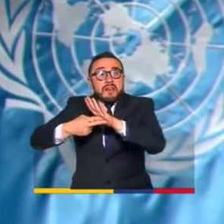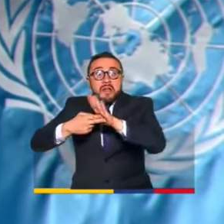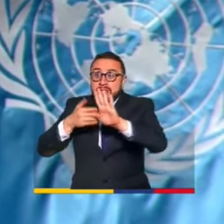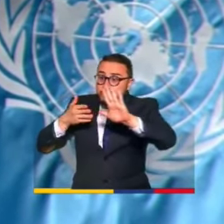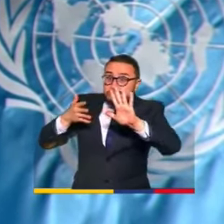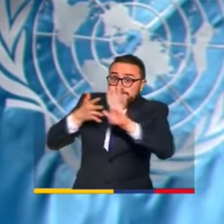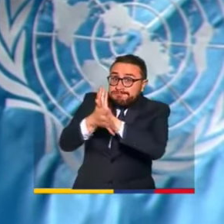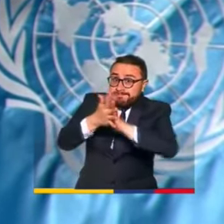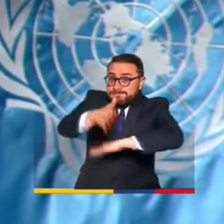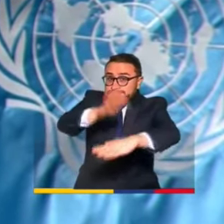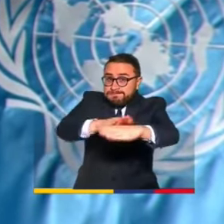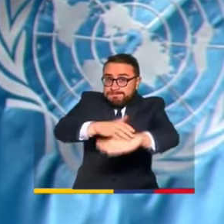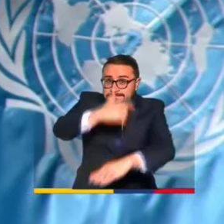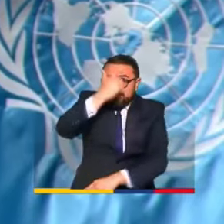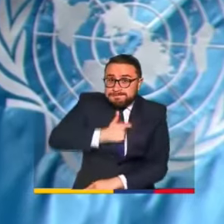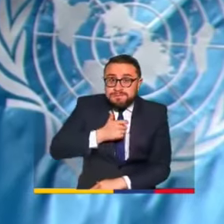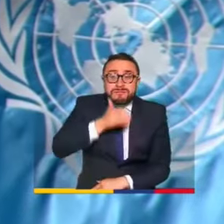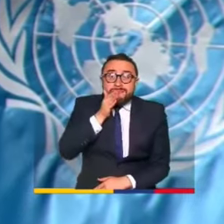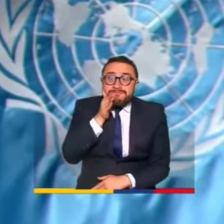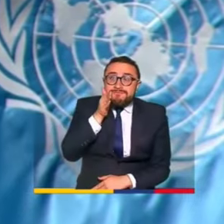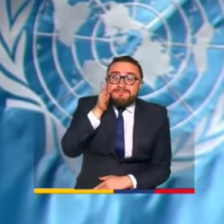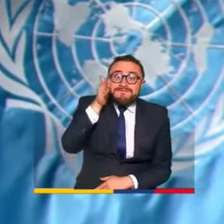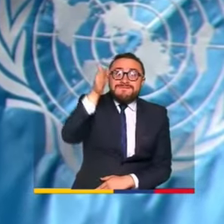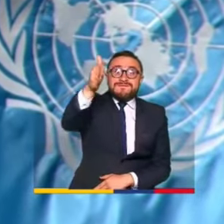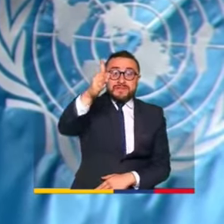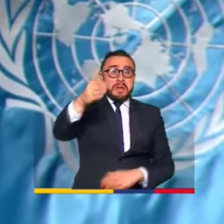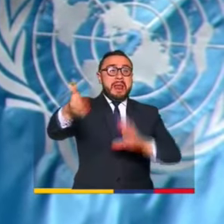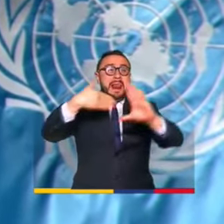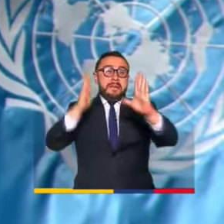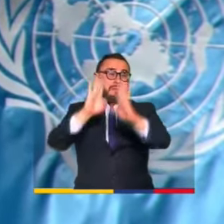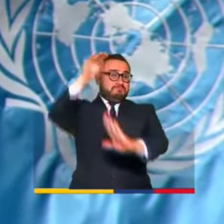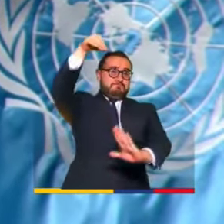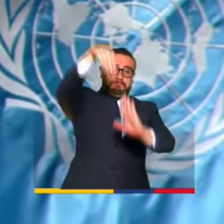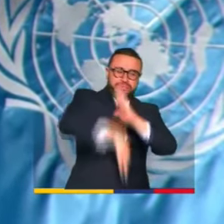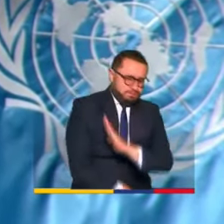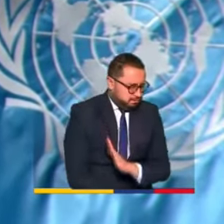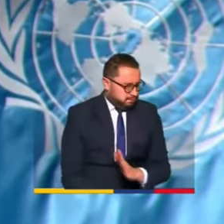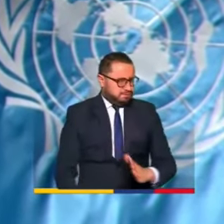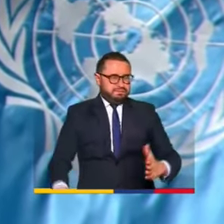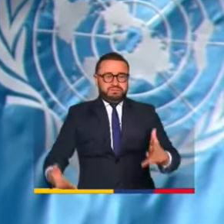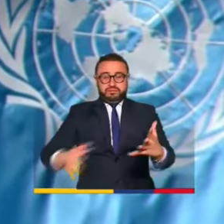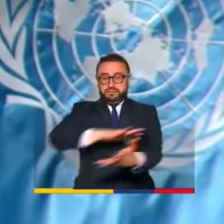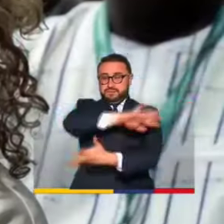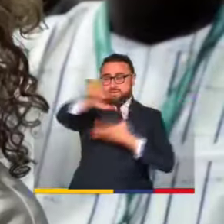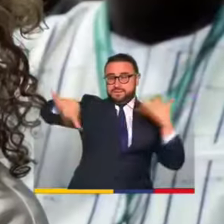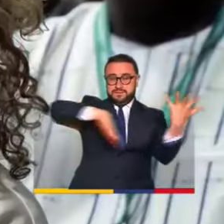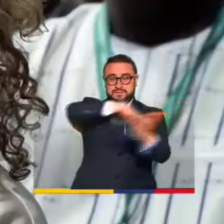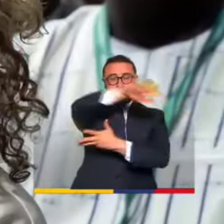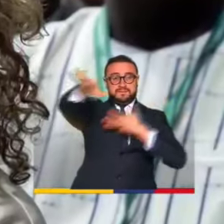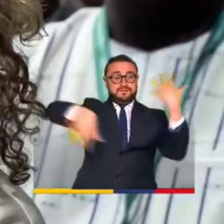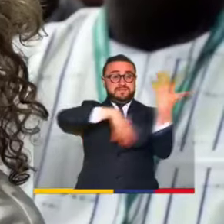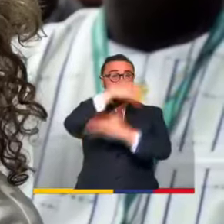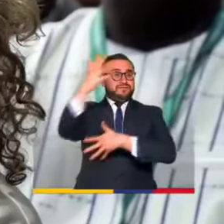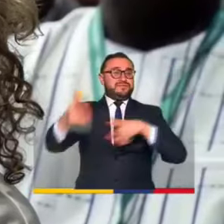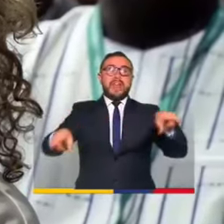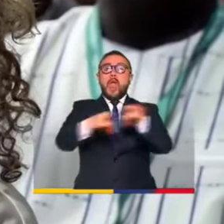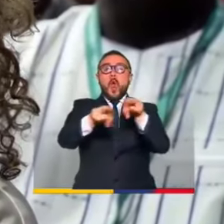climático con la inteligencia artificial y se produce el